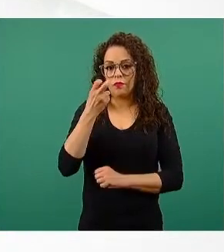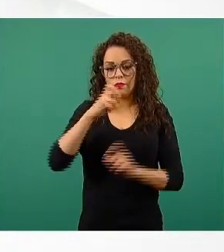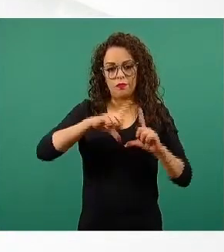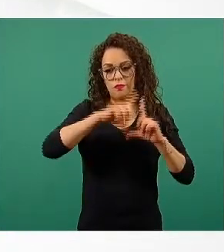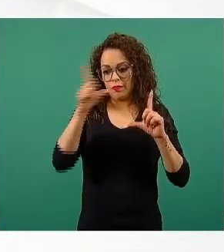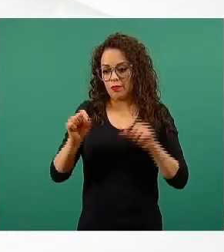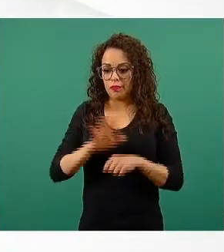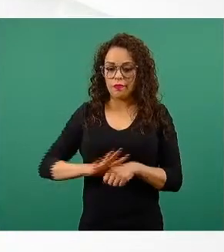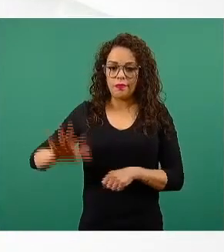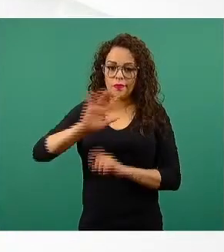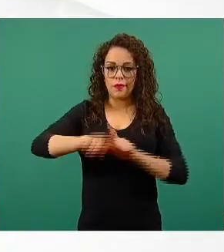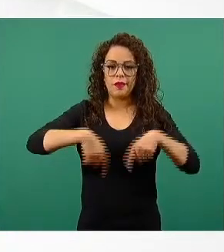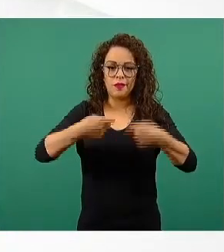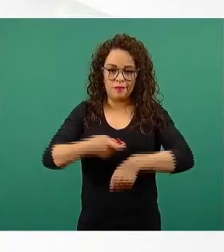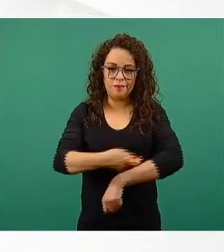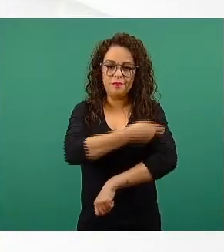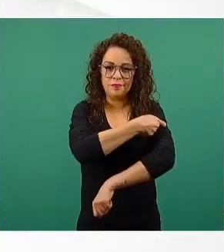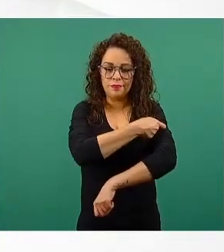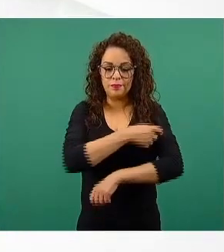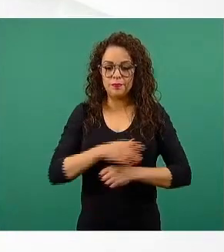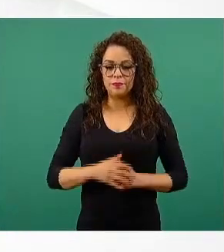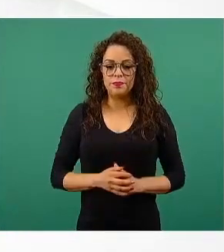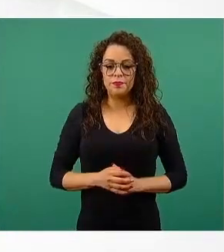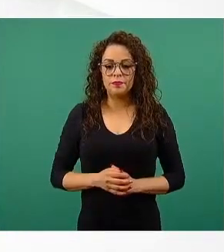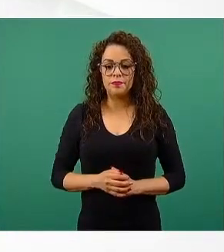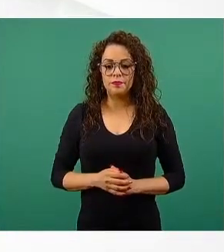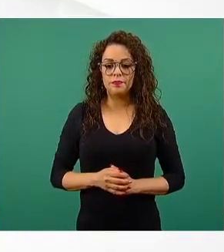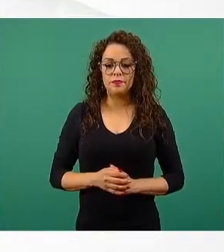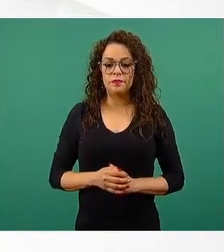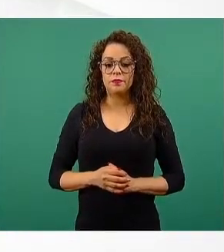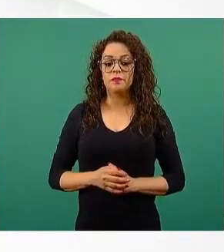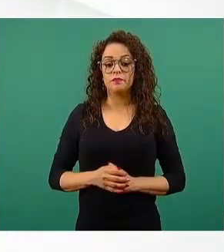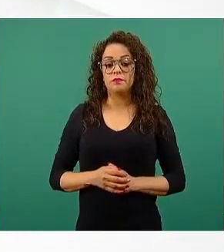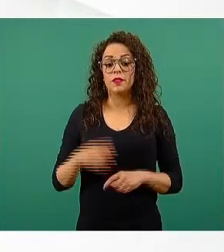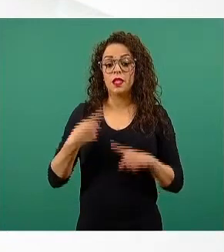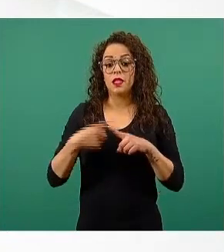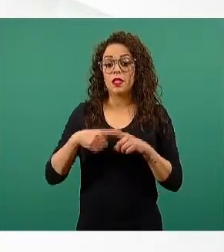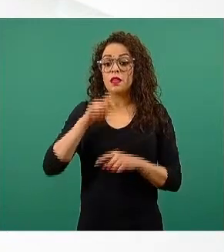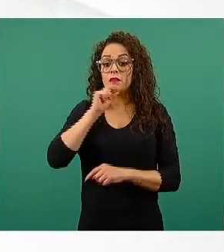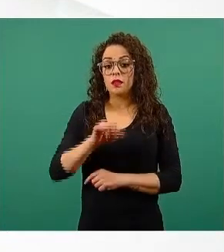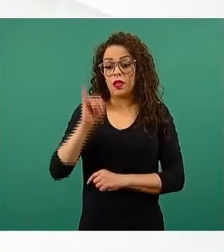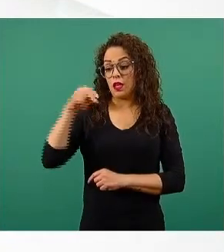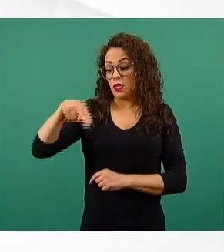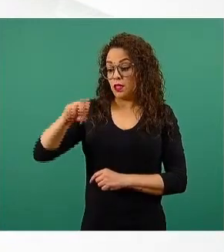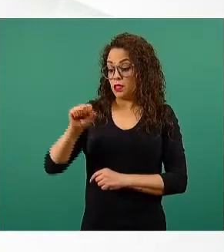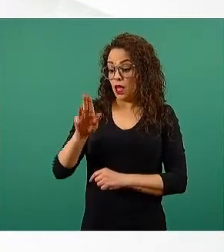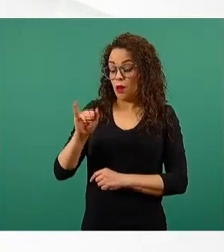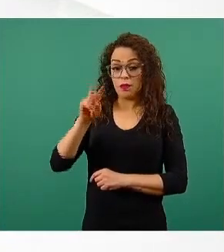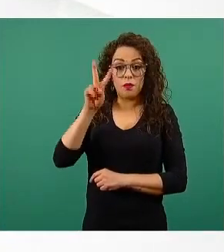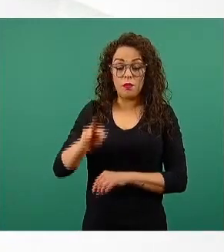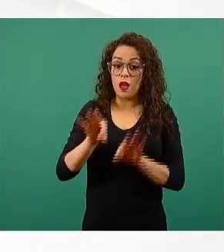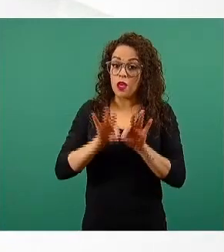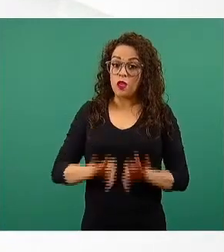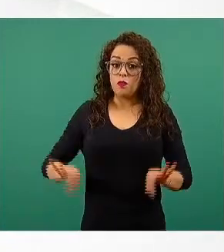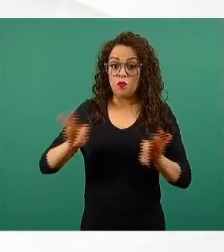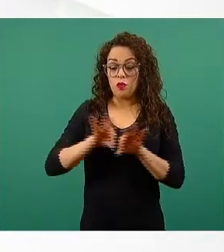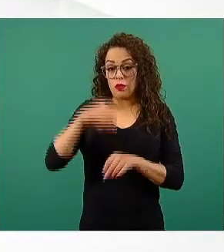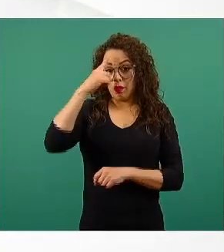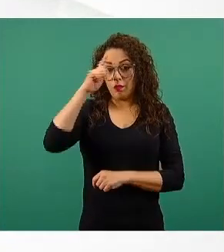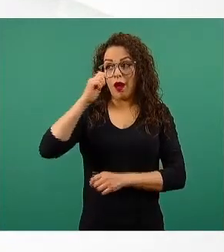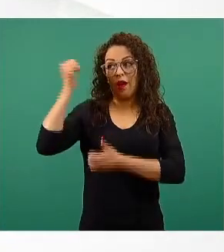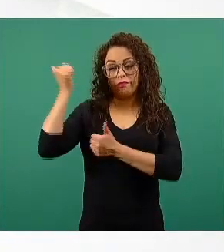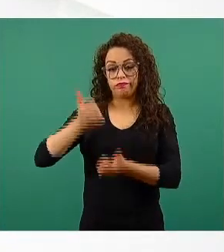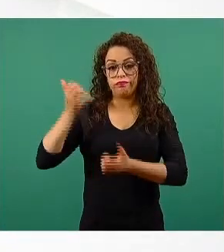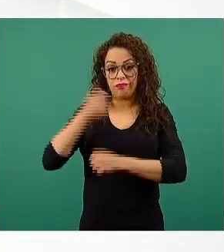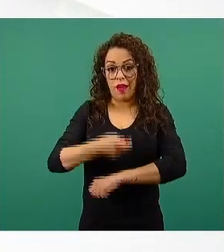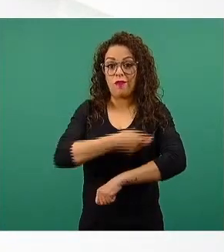Nacional de Vacunación, y también hay que reconocerlo al INSABI, que ha sido una parte importante en la adquisición de las